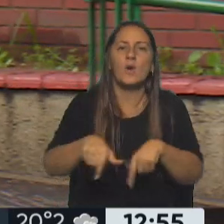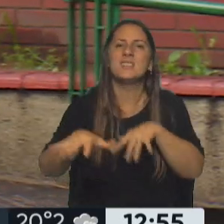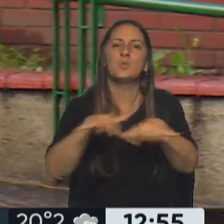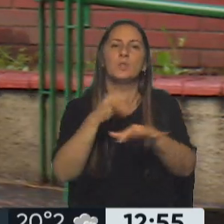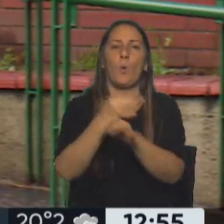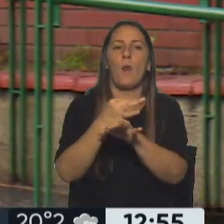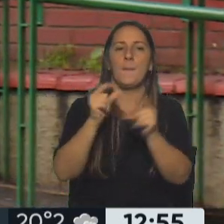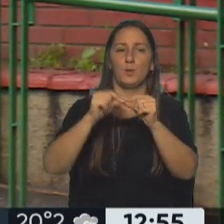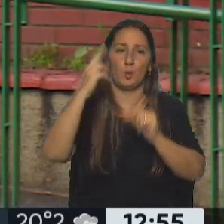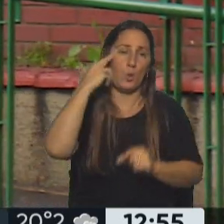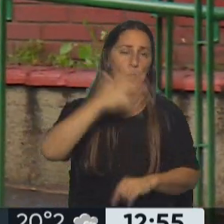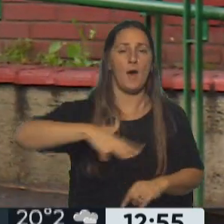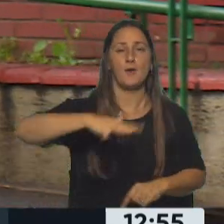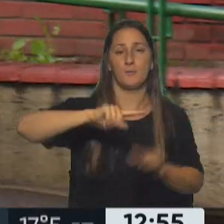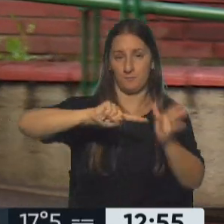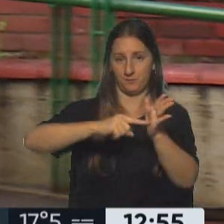en la escuela número 9 en el barrio Porteño de caballito